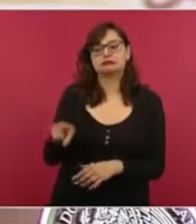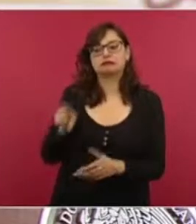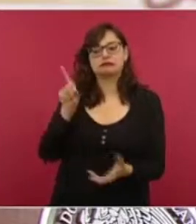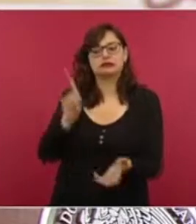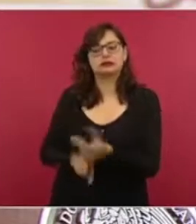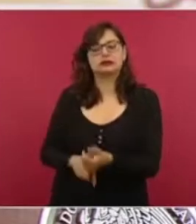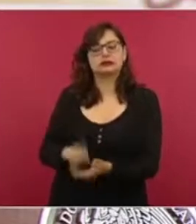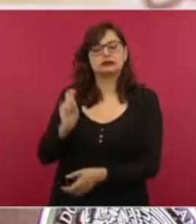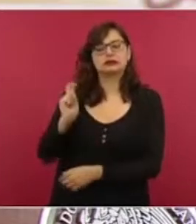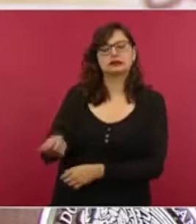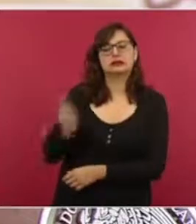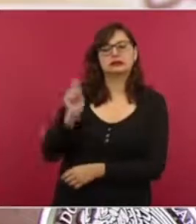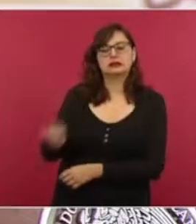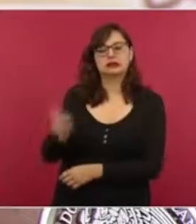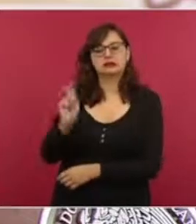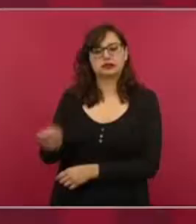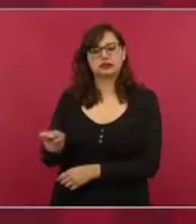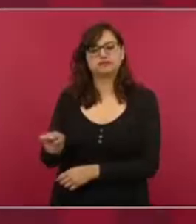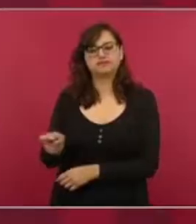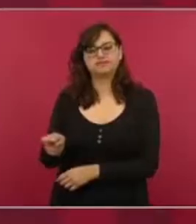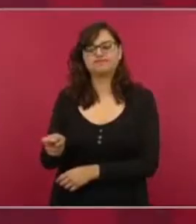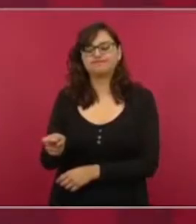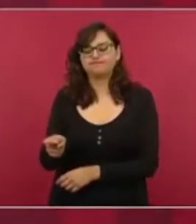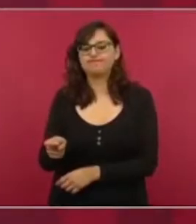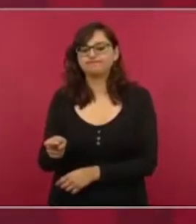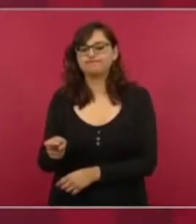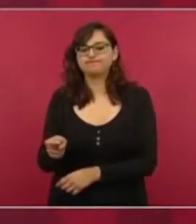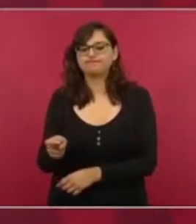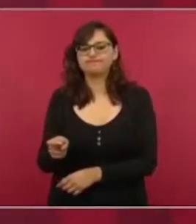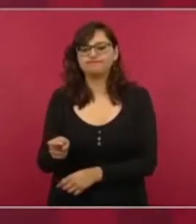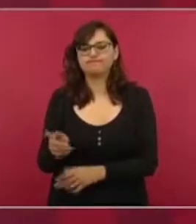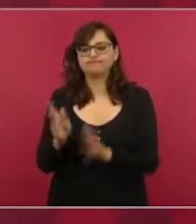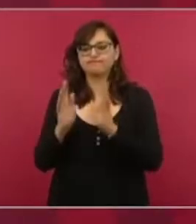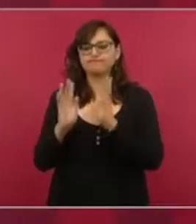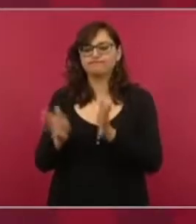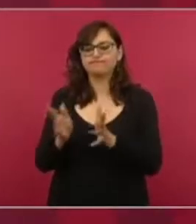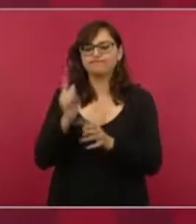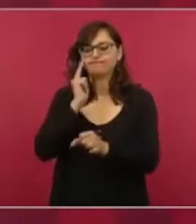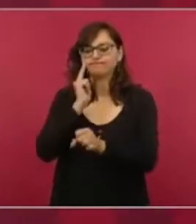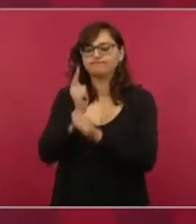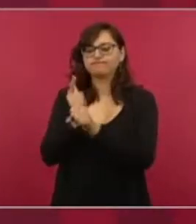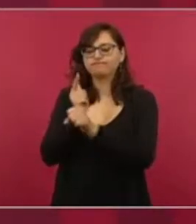realmente y quiénes son los responsables.